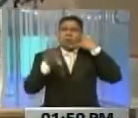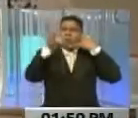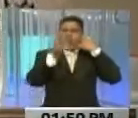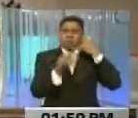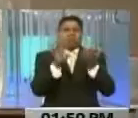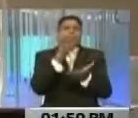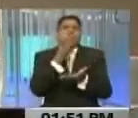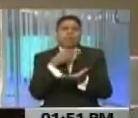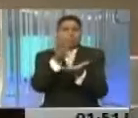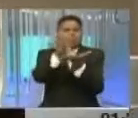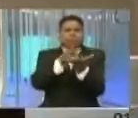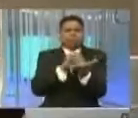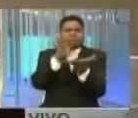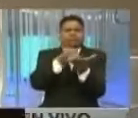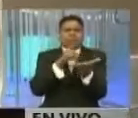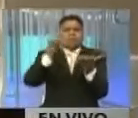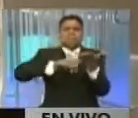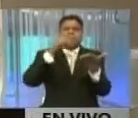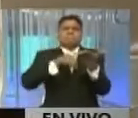aplicación de esas